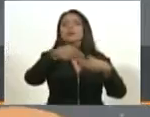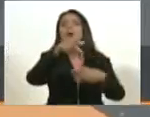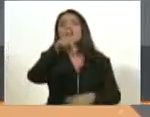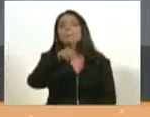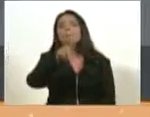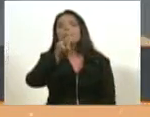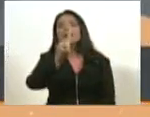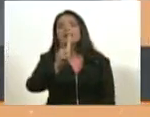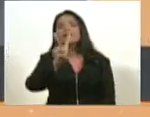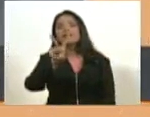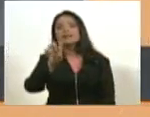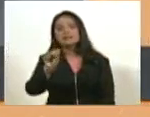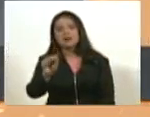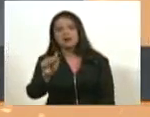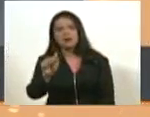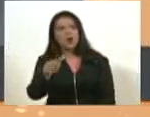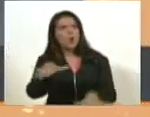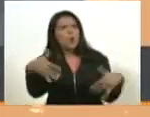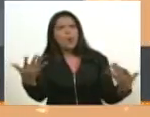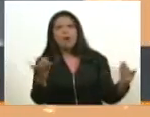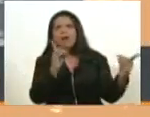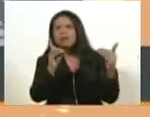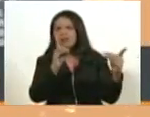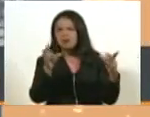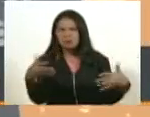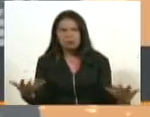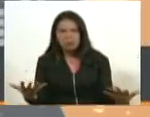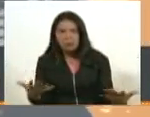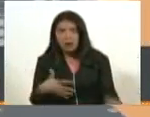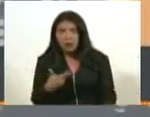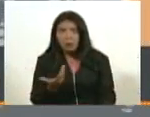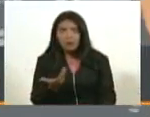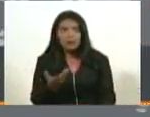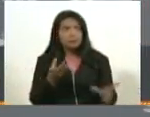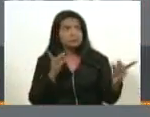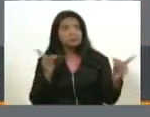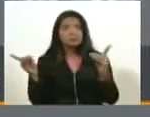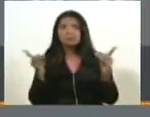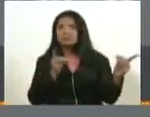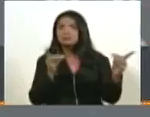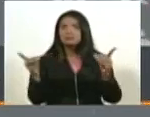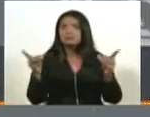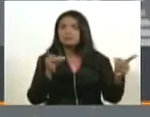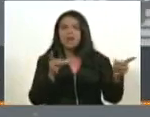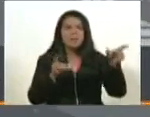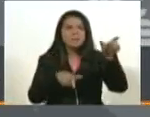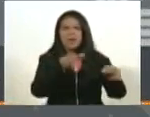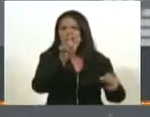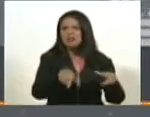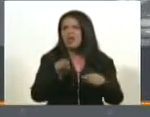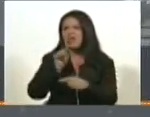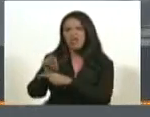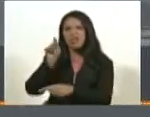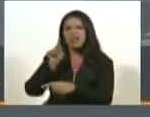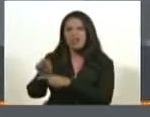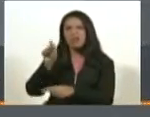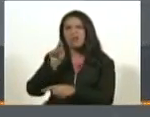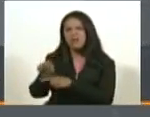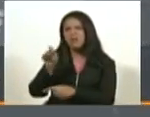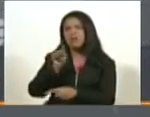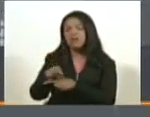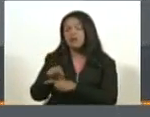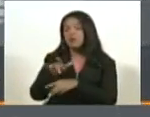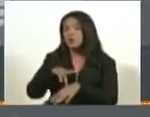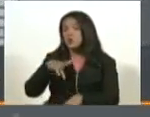¿Cuál sería el diálogo? ¿Qué podríamos dialogar con quienes ofenden de manera reiterada y